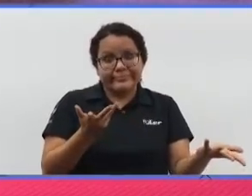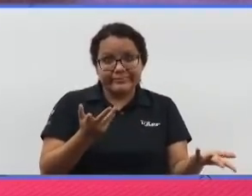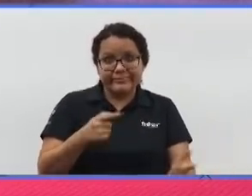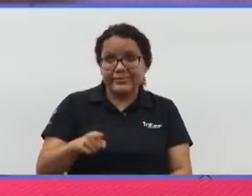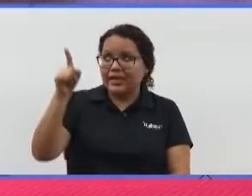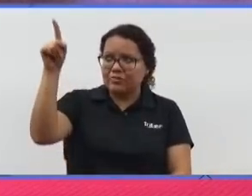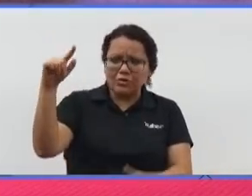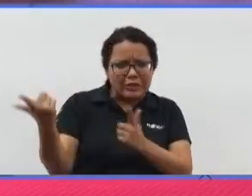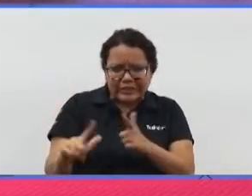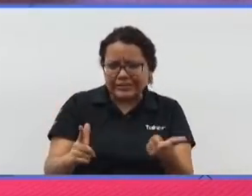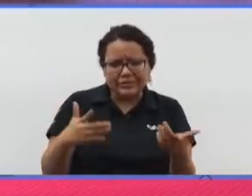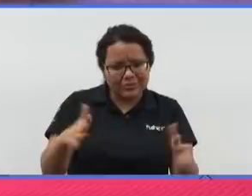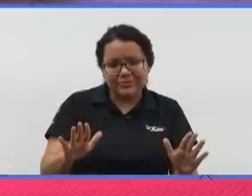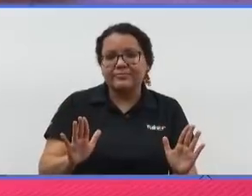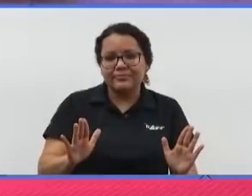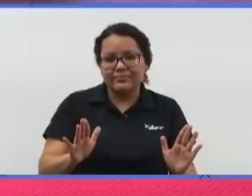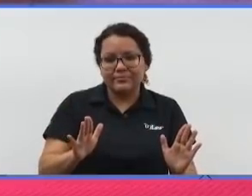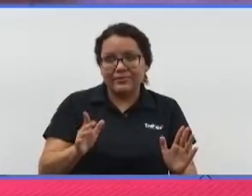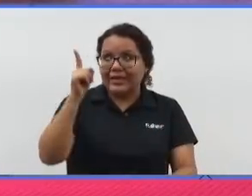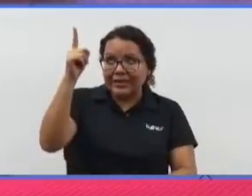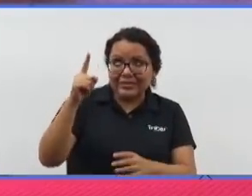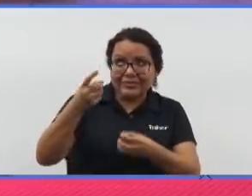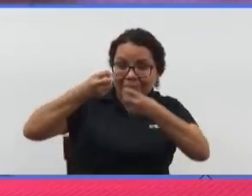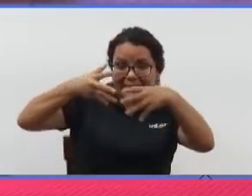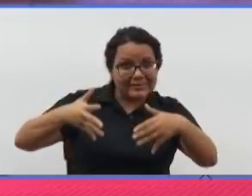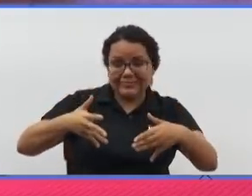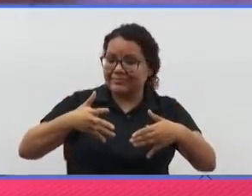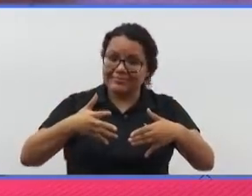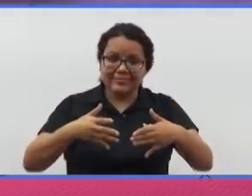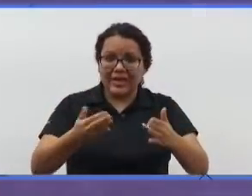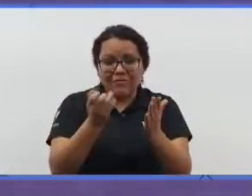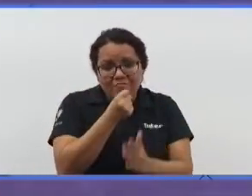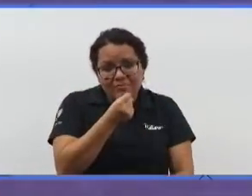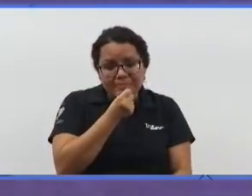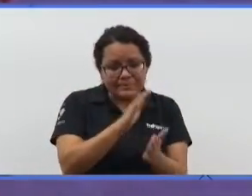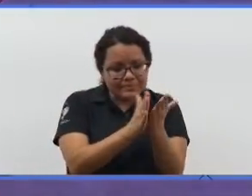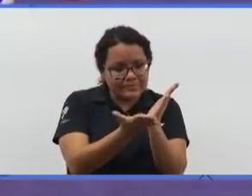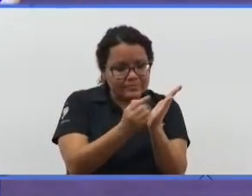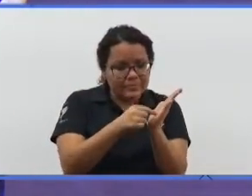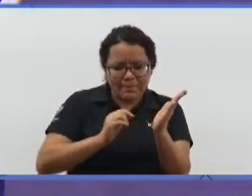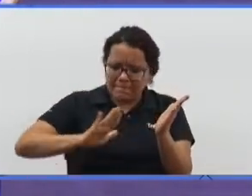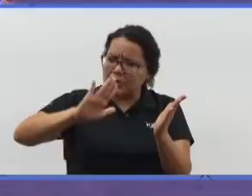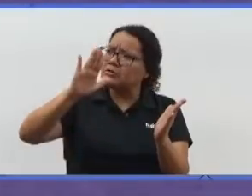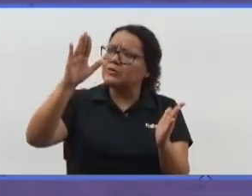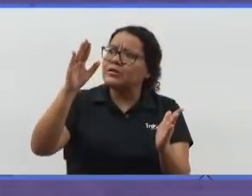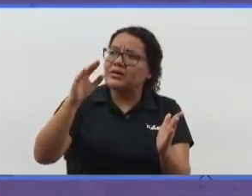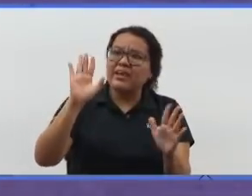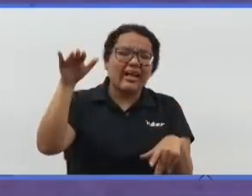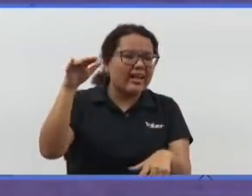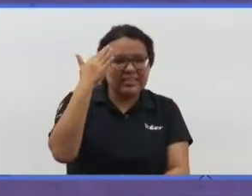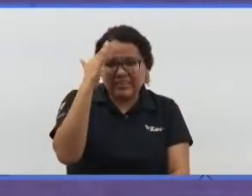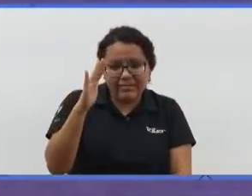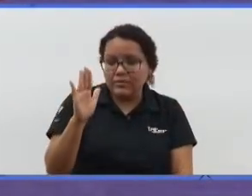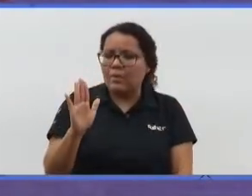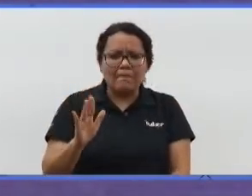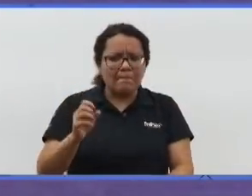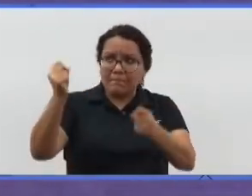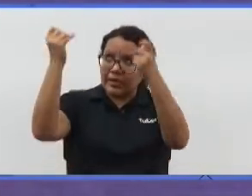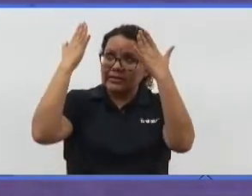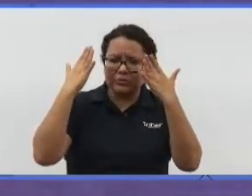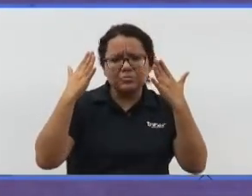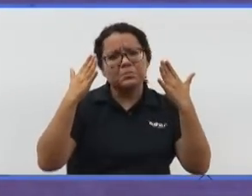del señor no se pierda ninguna de sus revelaciones no se pierda ninguno de sus milagros no se pierda ninguna de sus bendiciones